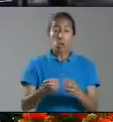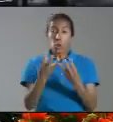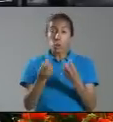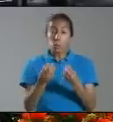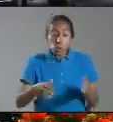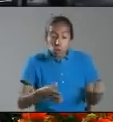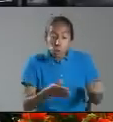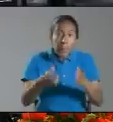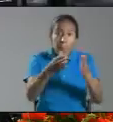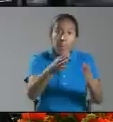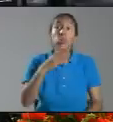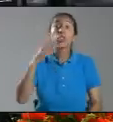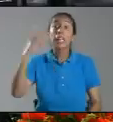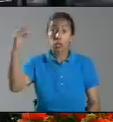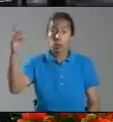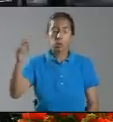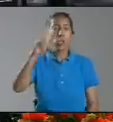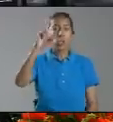camino.